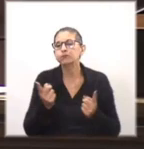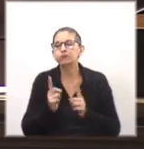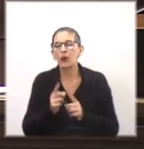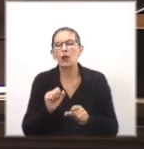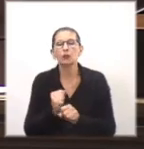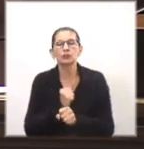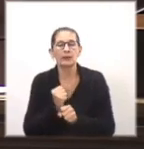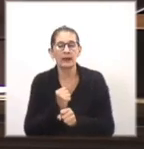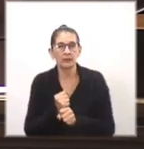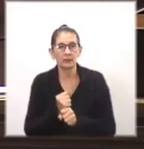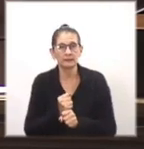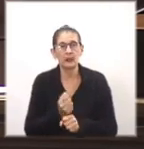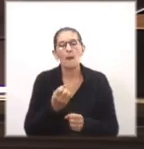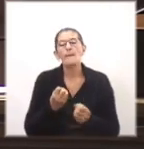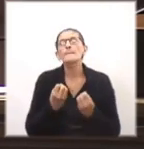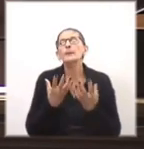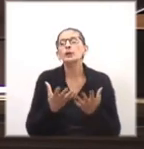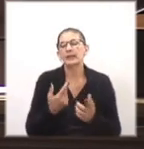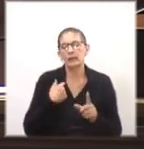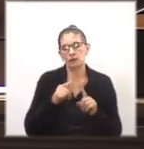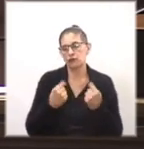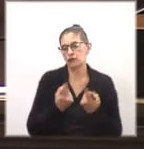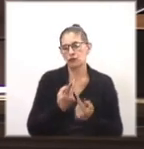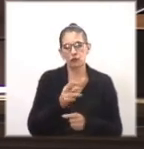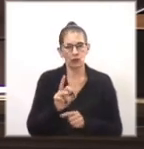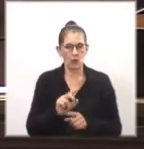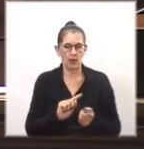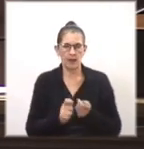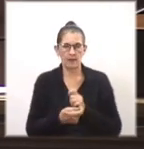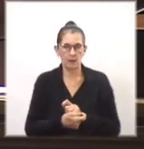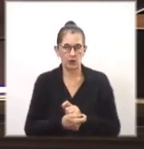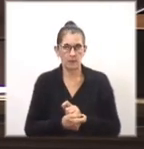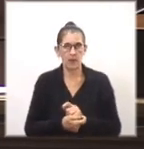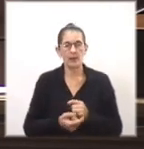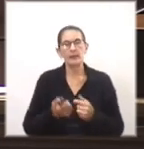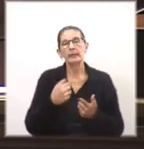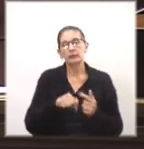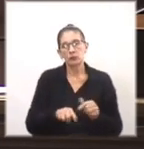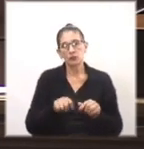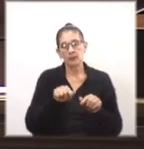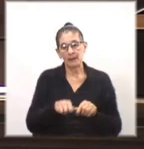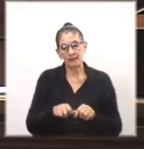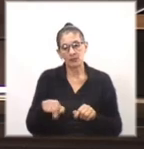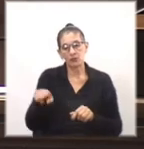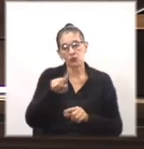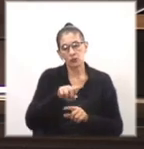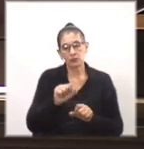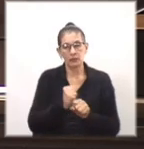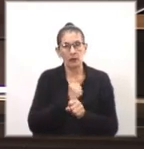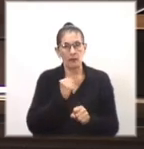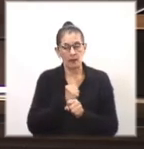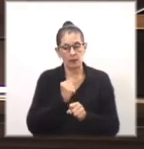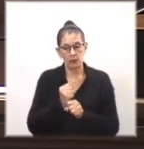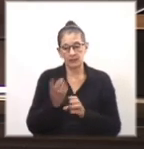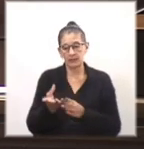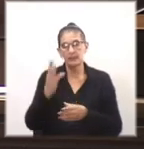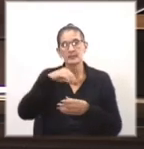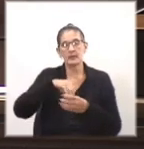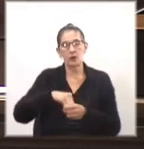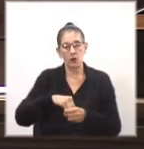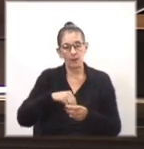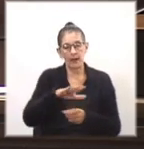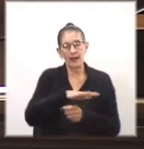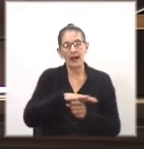explica también por qué nos oponemos a esta reforma. Asimismo, para aquellos trabajadores que se incorporen al mercado